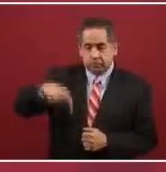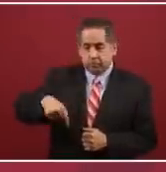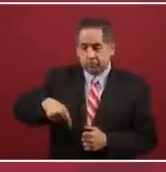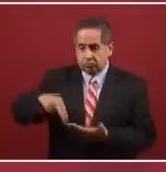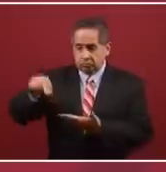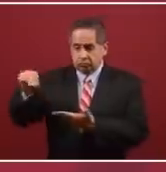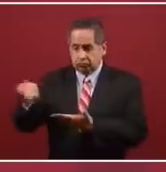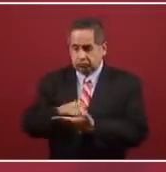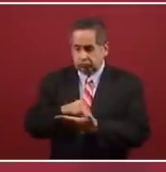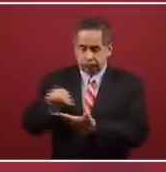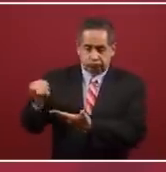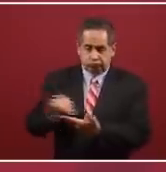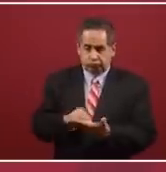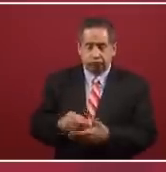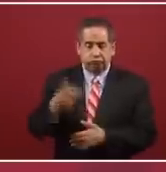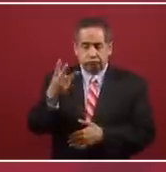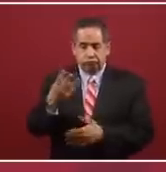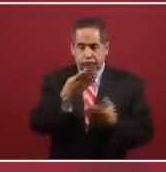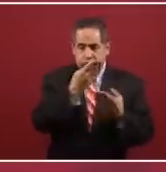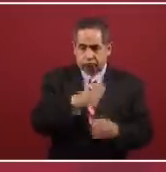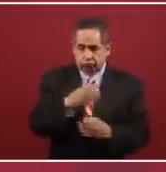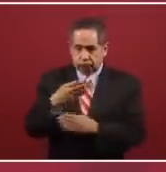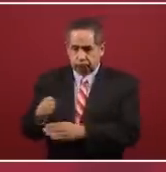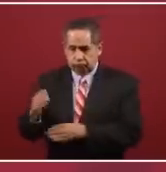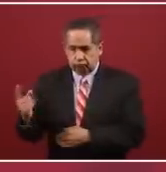un acuerdo con 3 bancos,